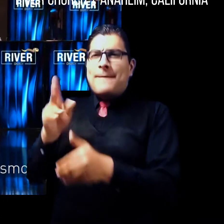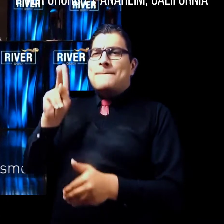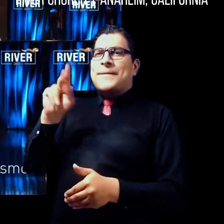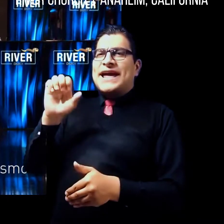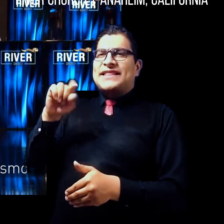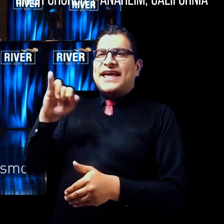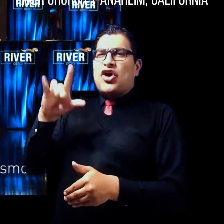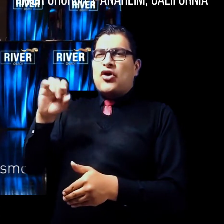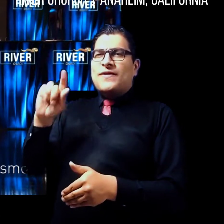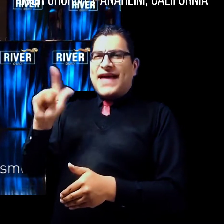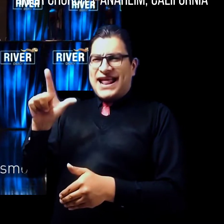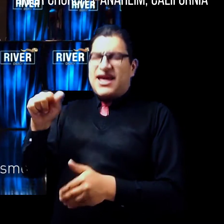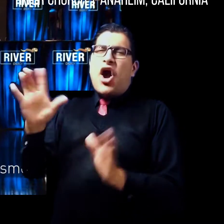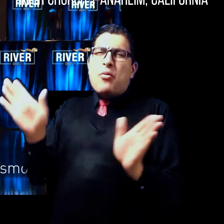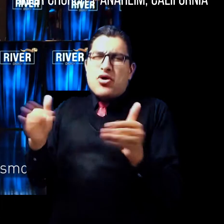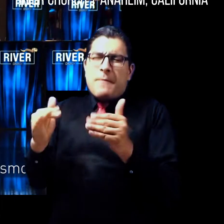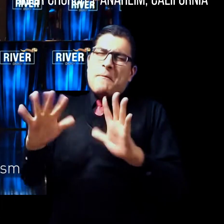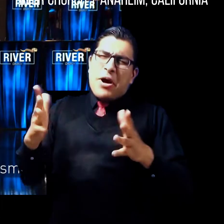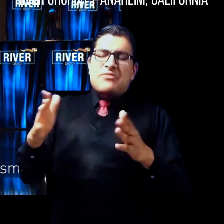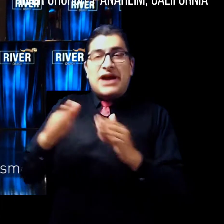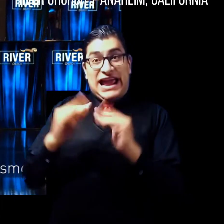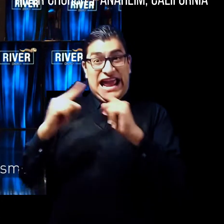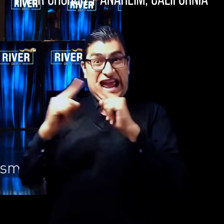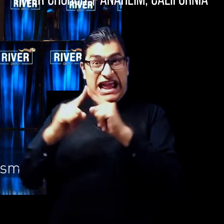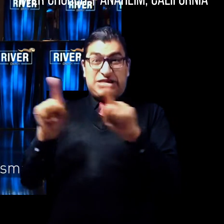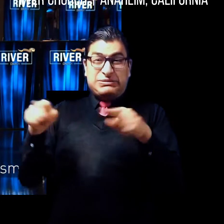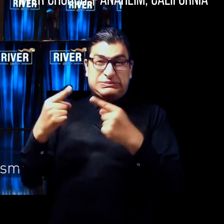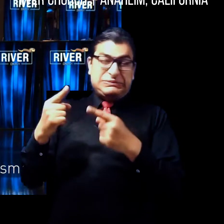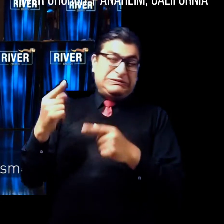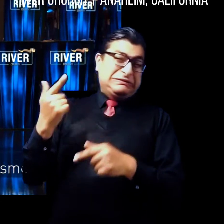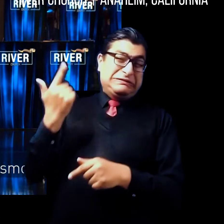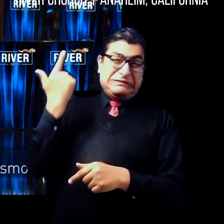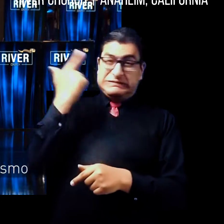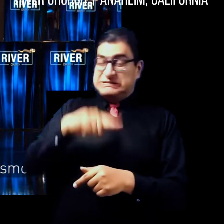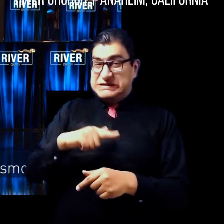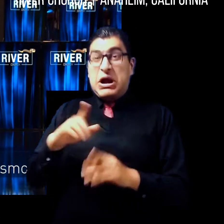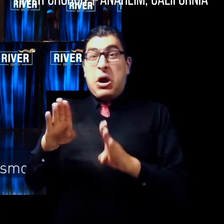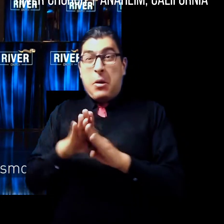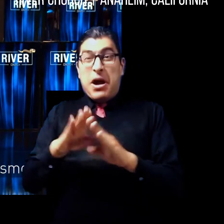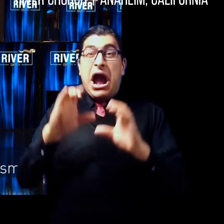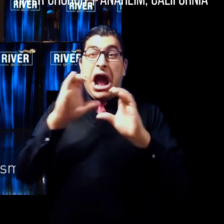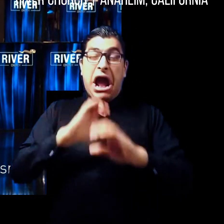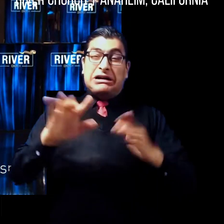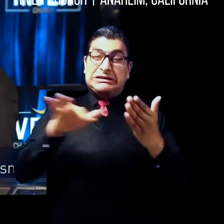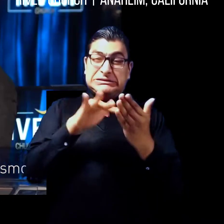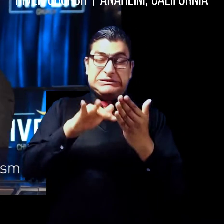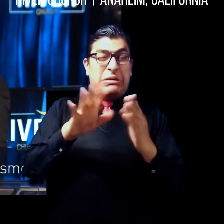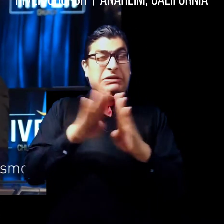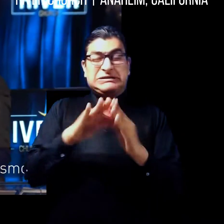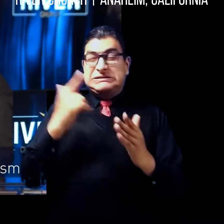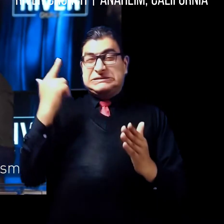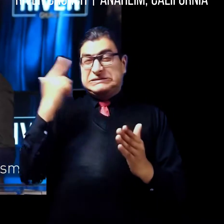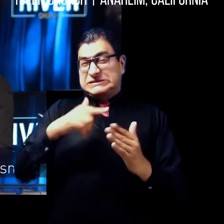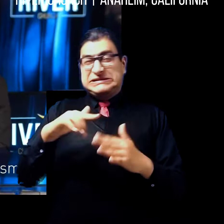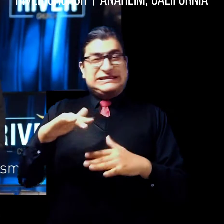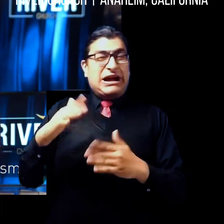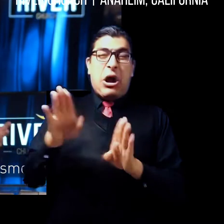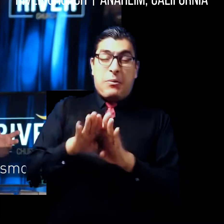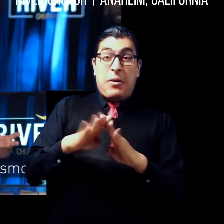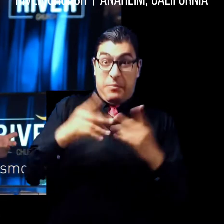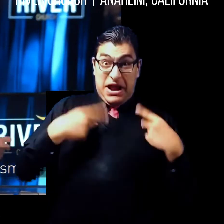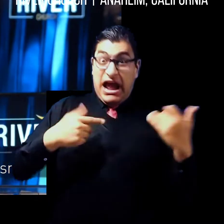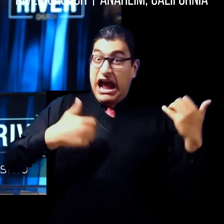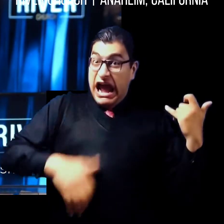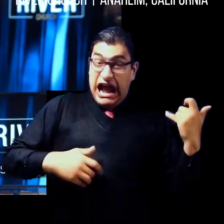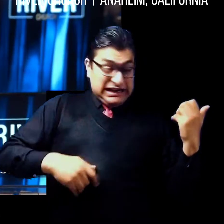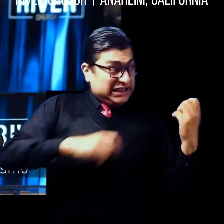chiquita tirando a mediana. La música era horrible, las letras eran melodías de cuarta, era horrible, porque nadie afinaba